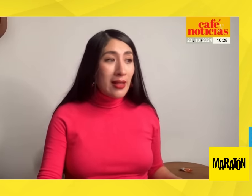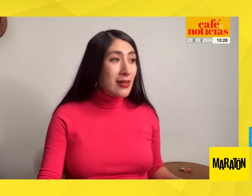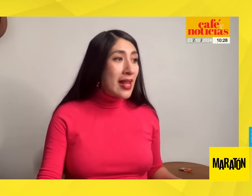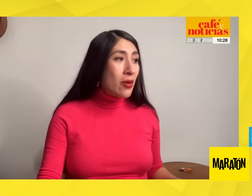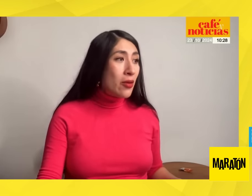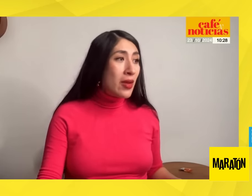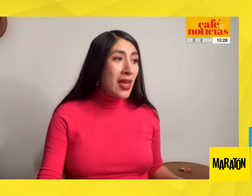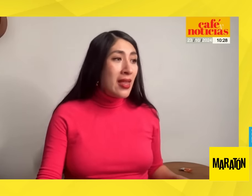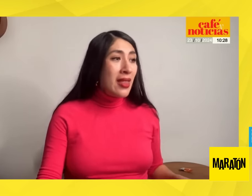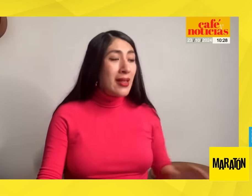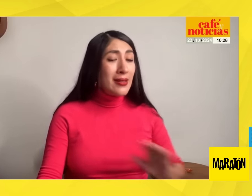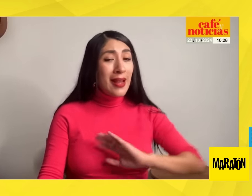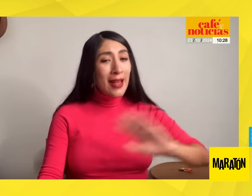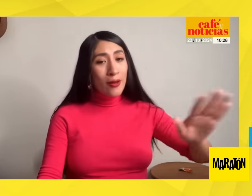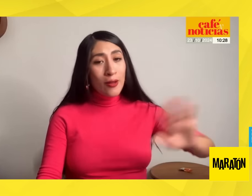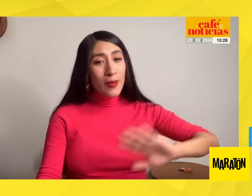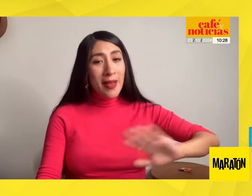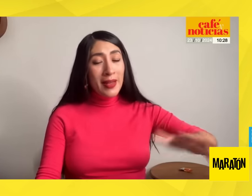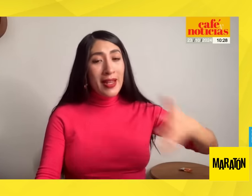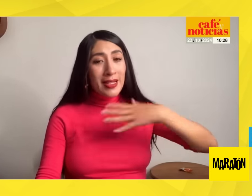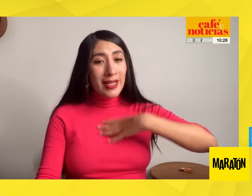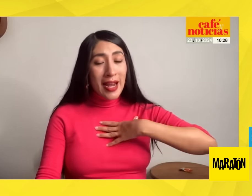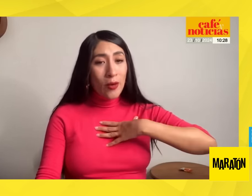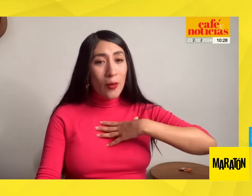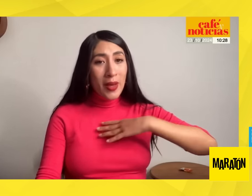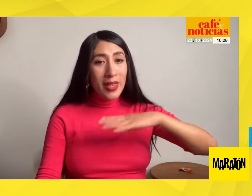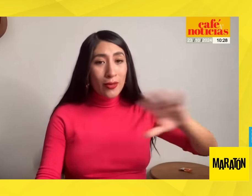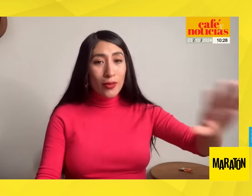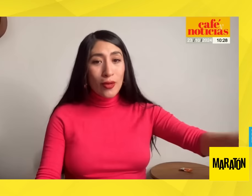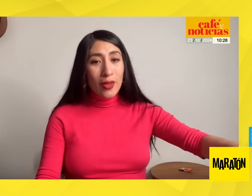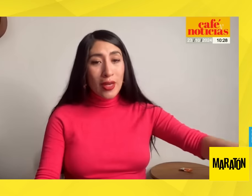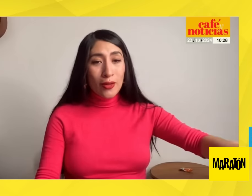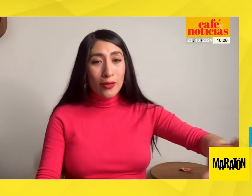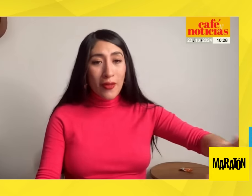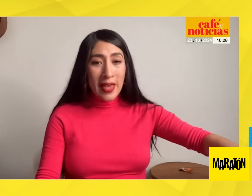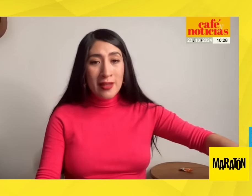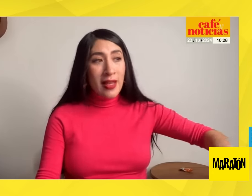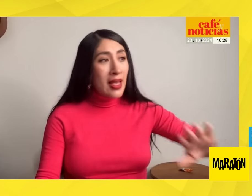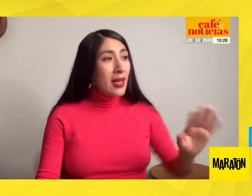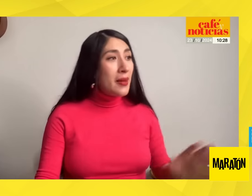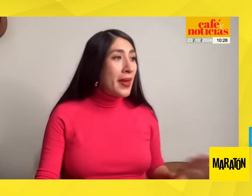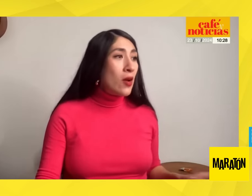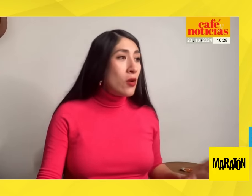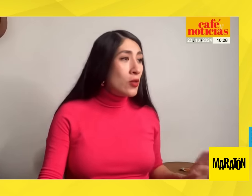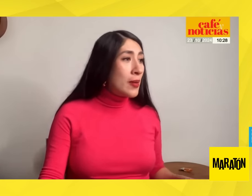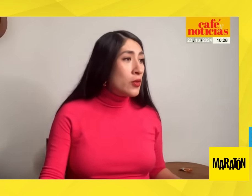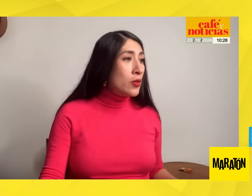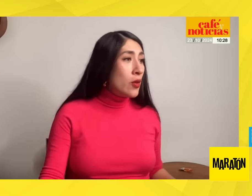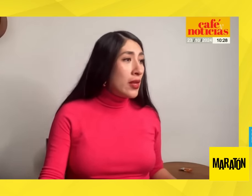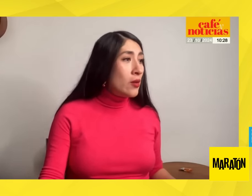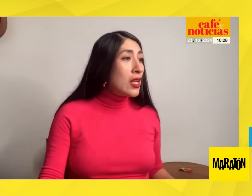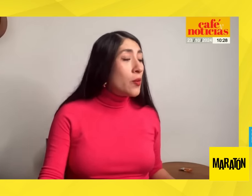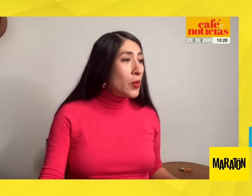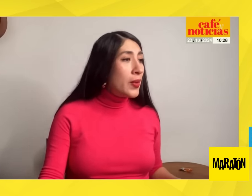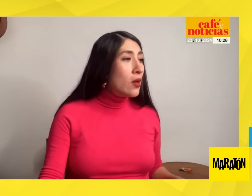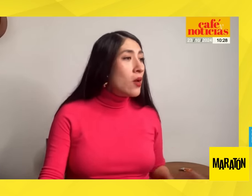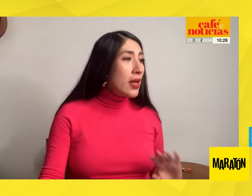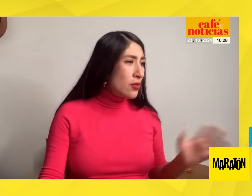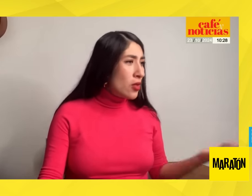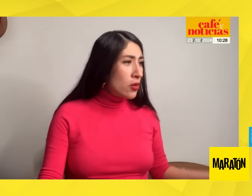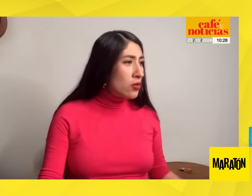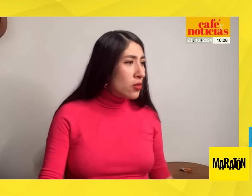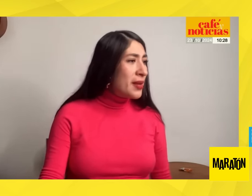jurídica Ernestina Godoy de decir Ay no nos van a venir a echar la culpa de sus códigos fakes y mejor nos vamos con lo de notario